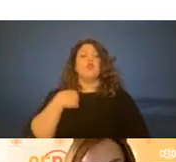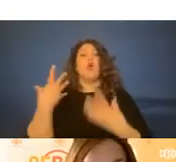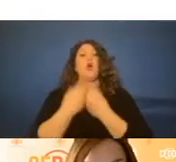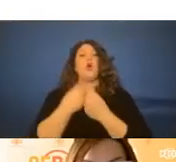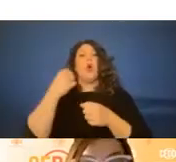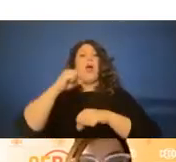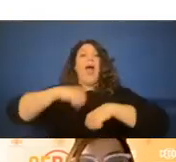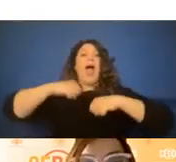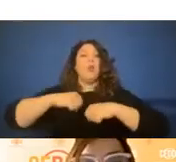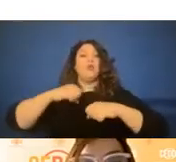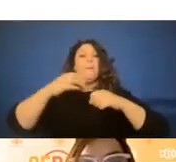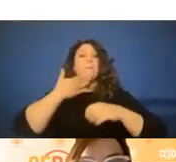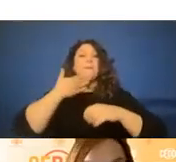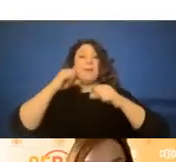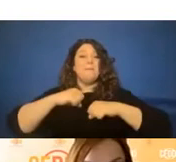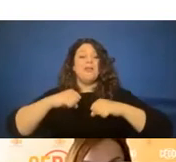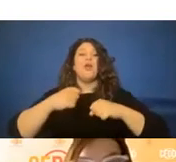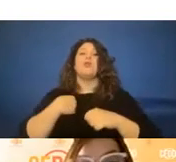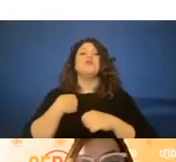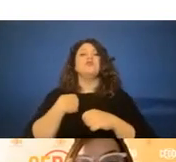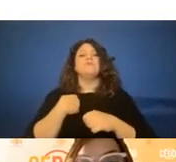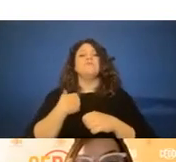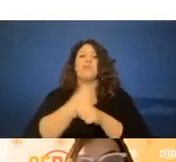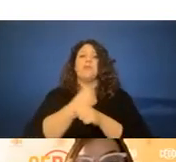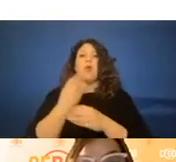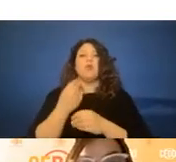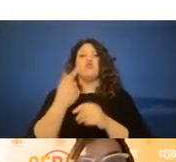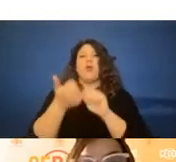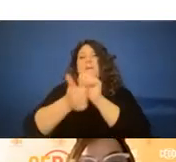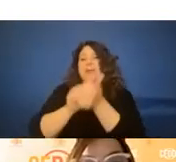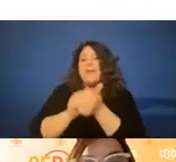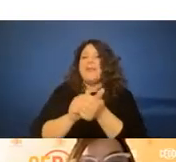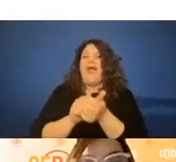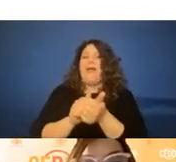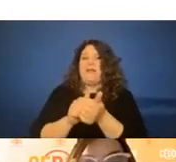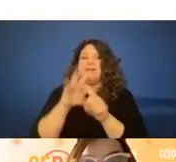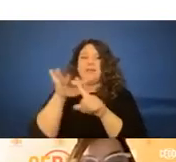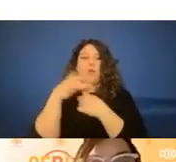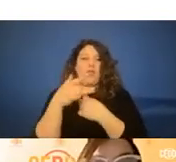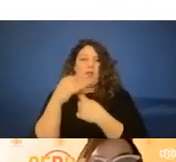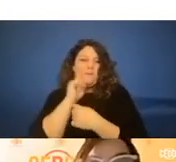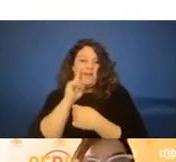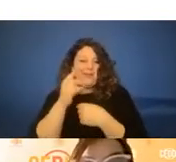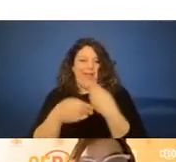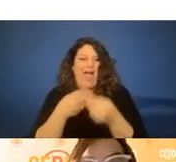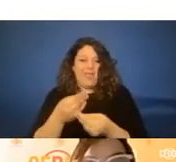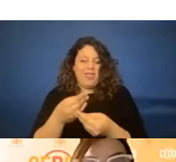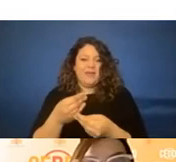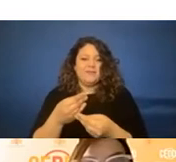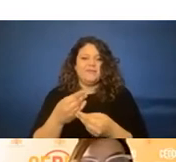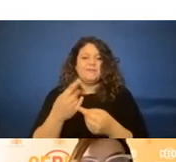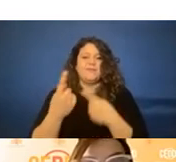también, imitar, hacer ficción. ¿Qué pasa? Que a veces, como dijimos una vez con